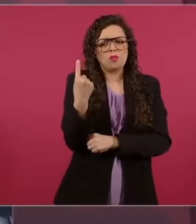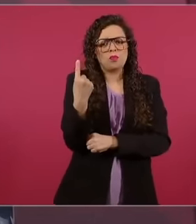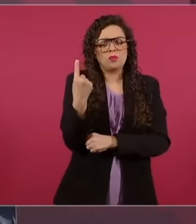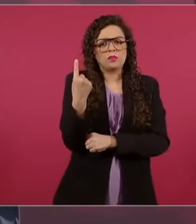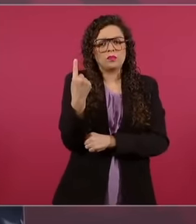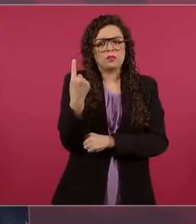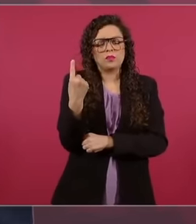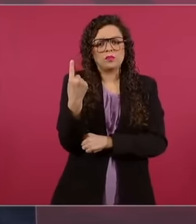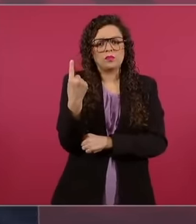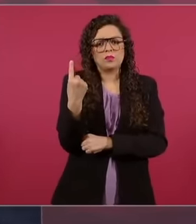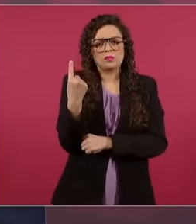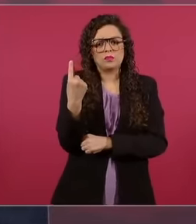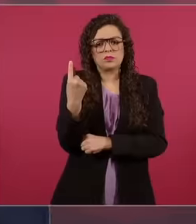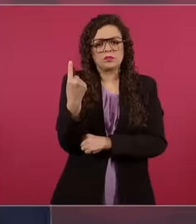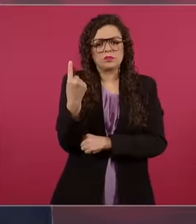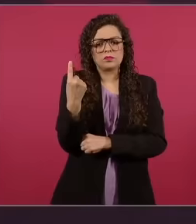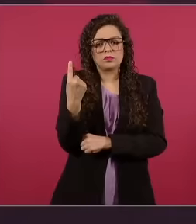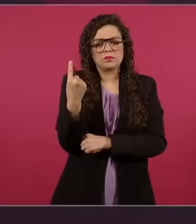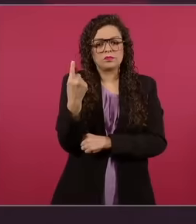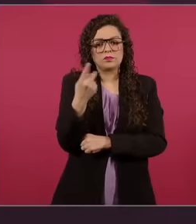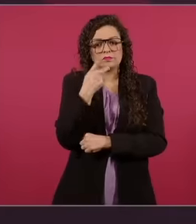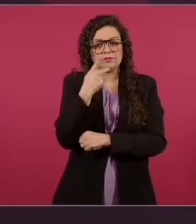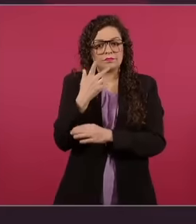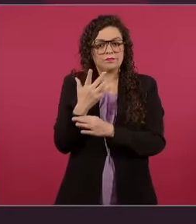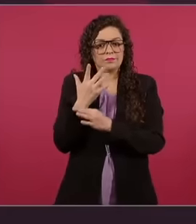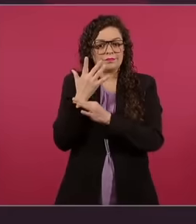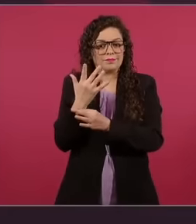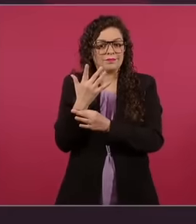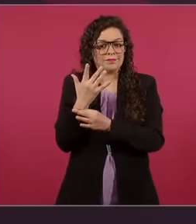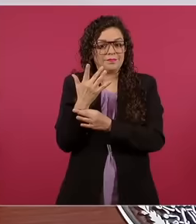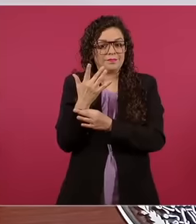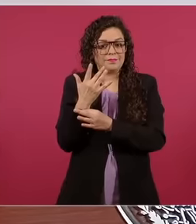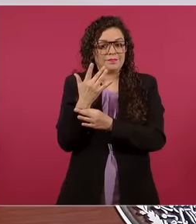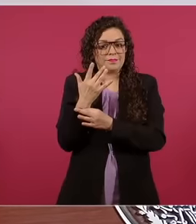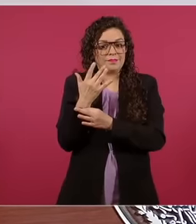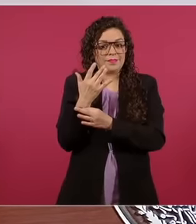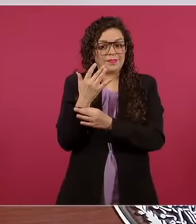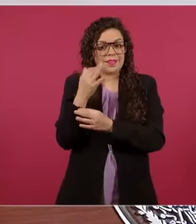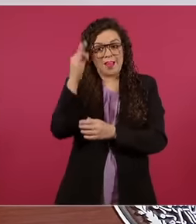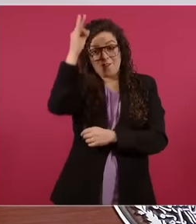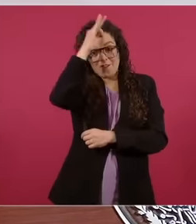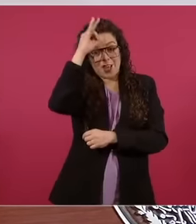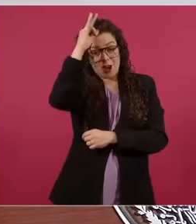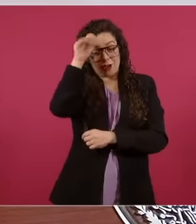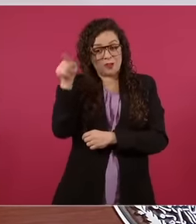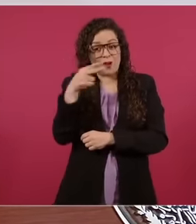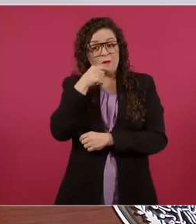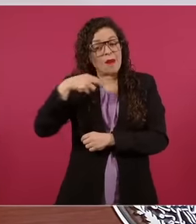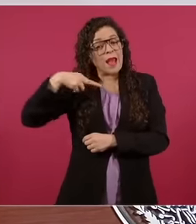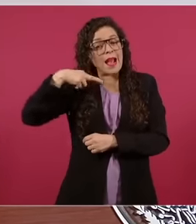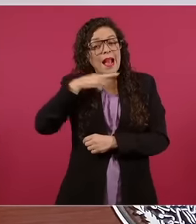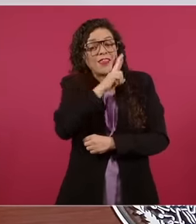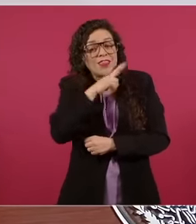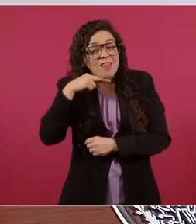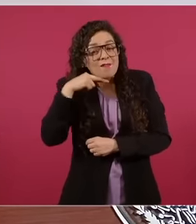como diría el filósofo Cantinflas, y ahí está el detalle, es que